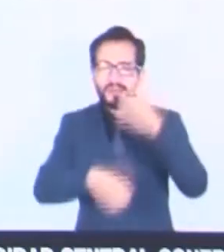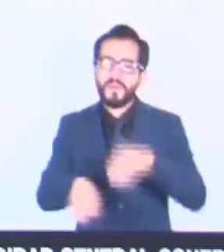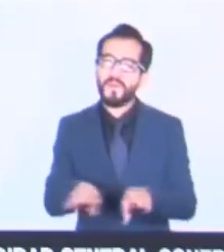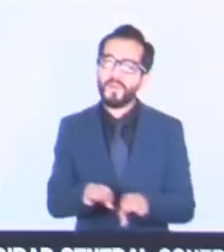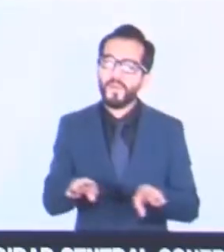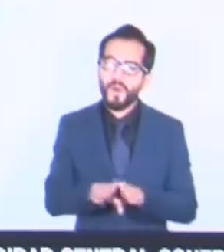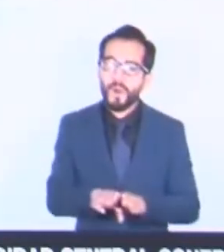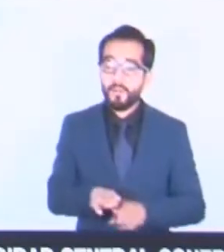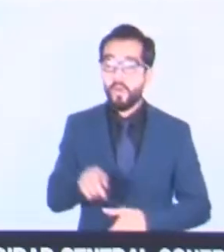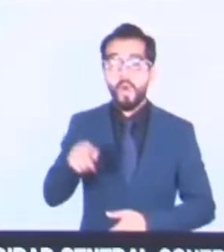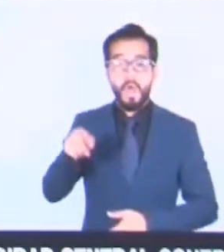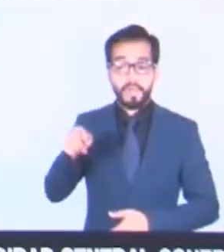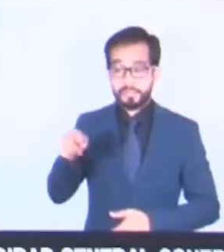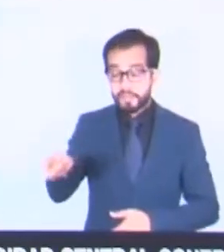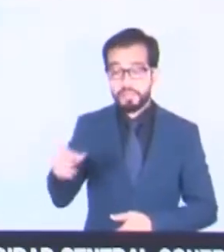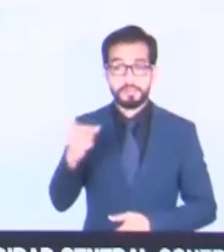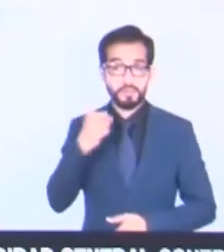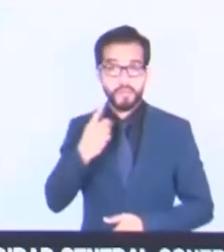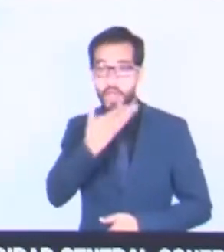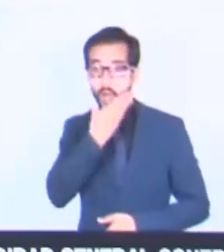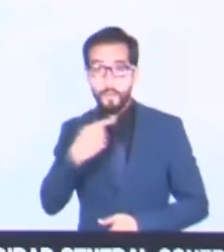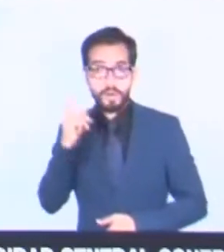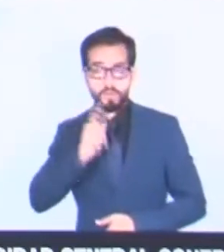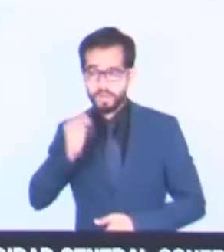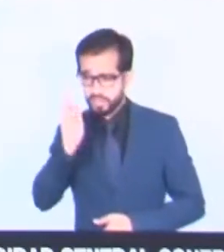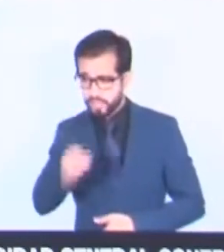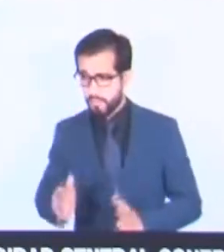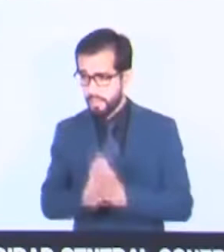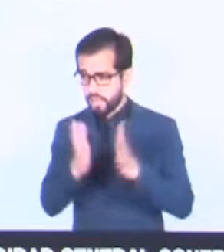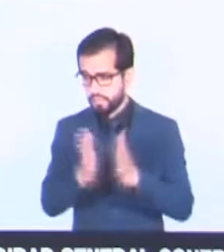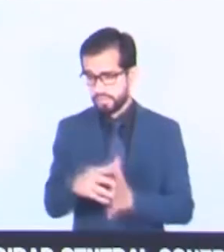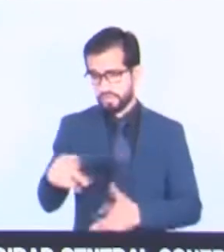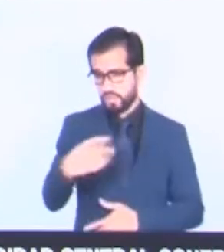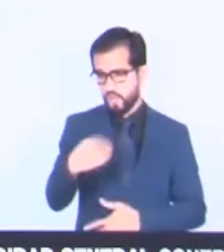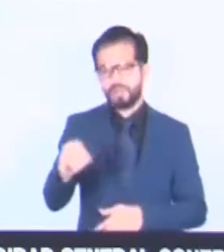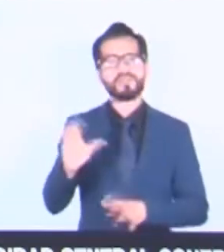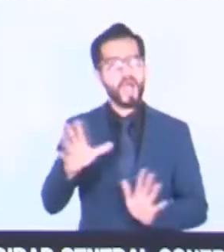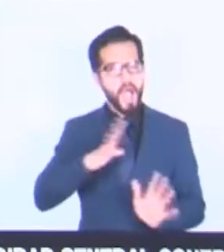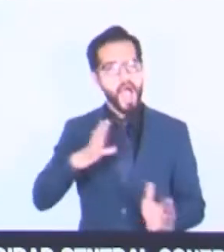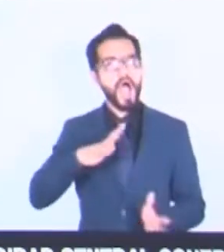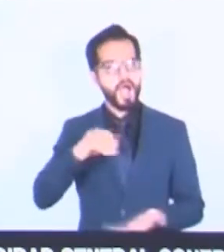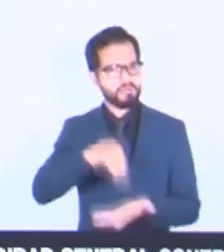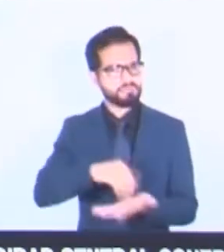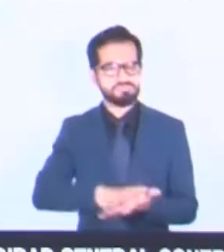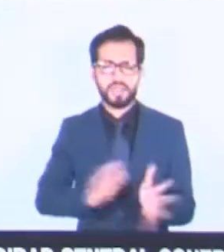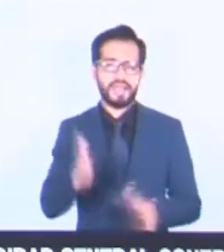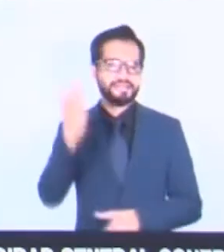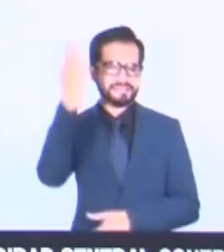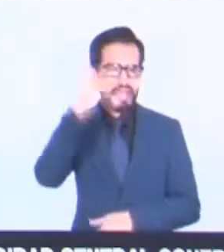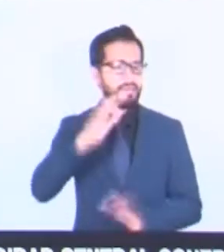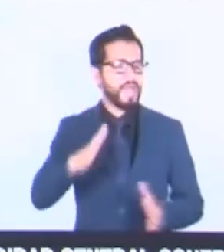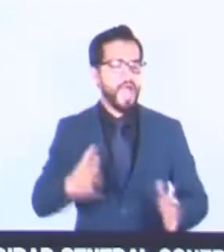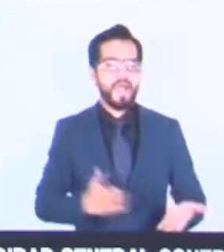el diputado que cumplió, la diputada que cumplió con sus obligaciones, ya tiene la evaluación previa. Ya se